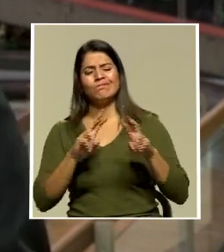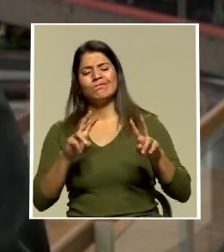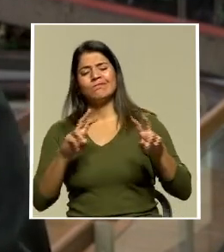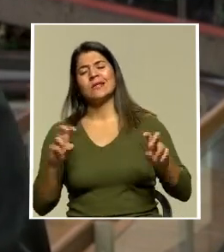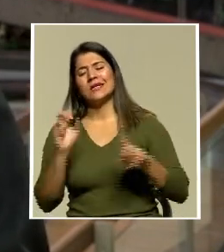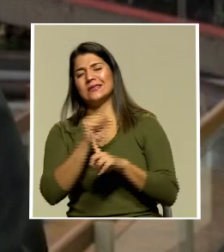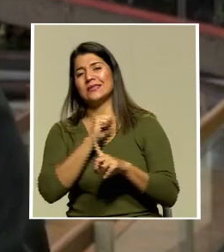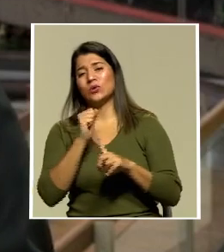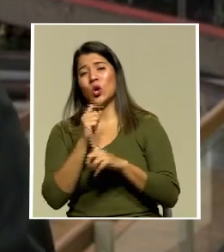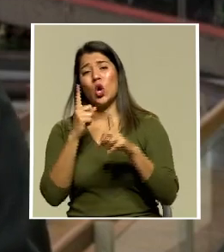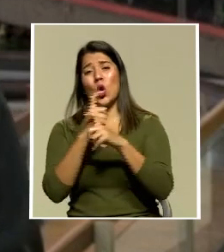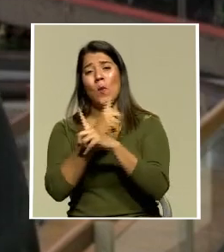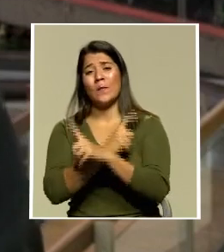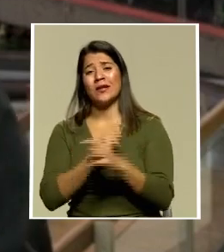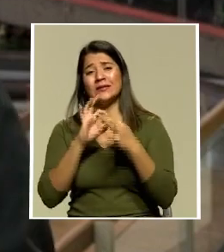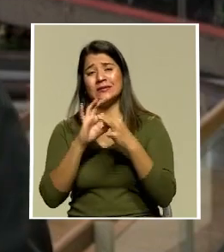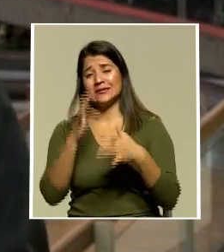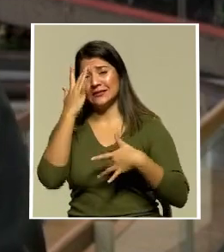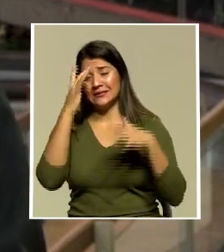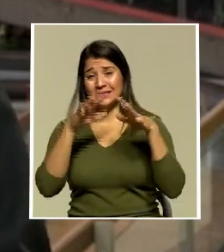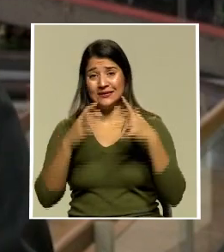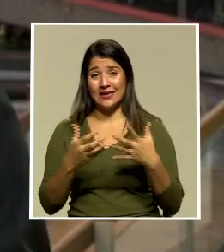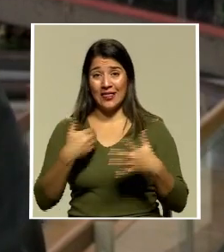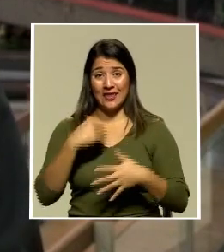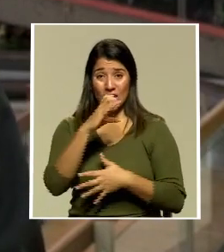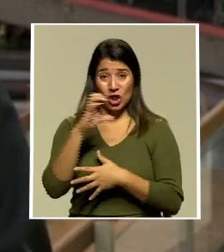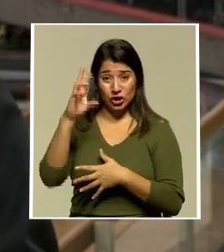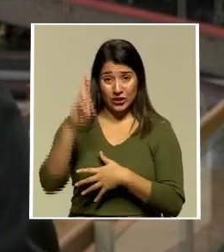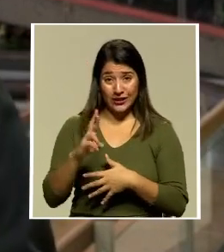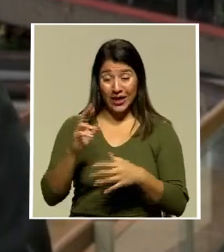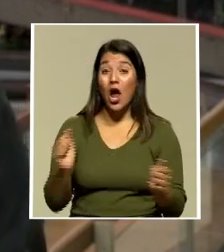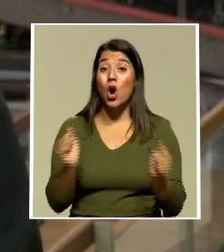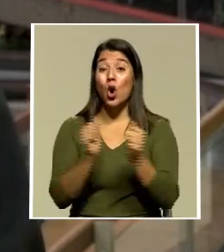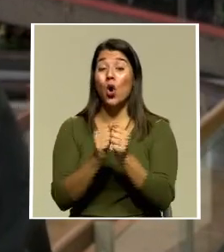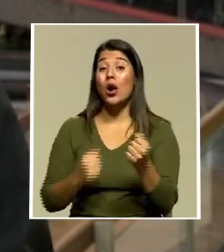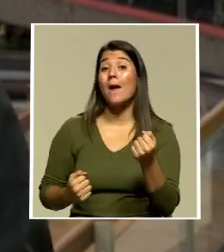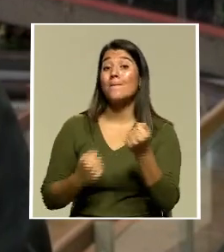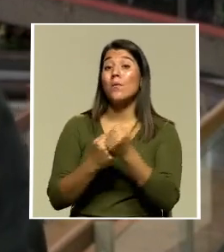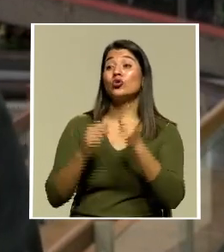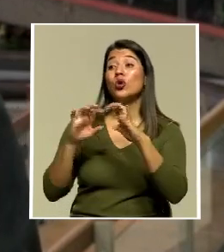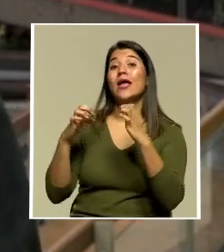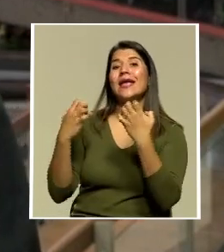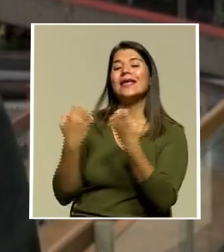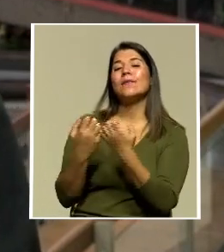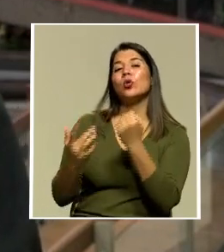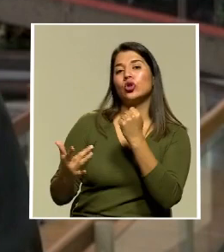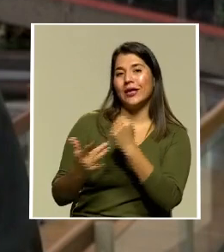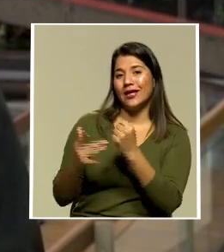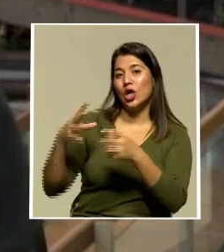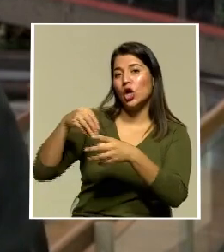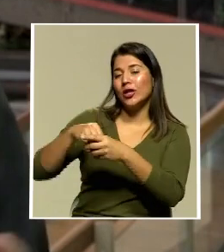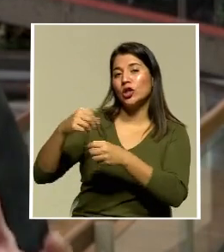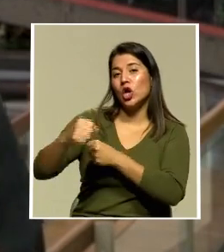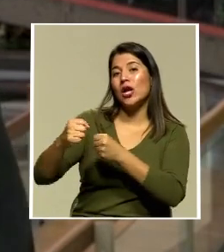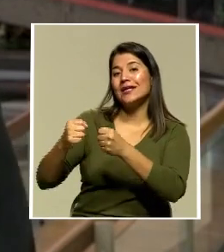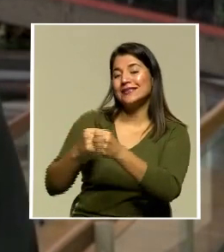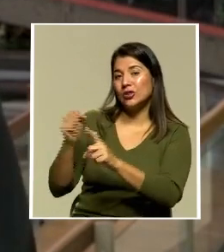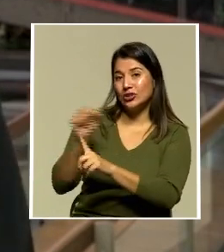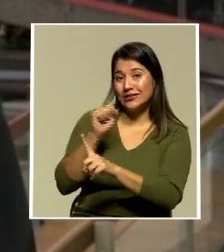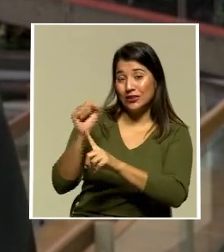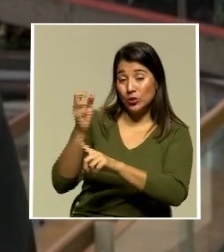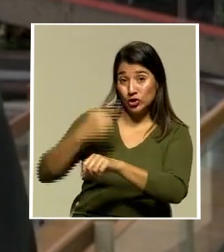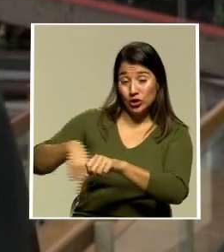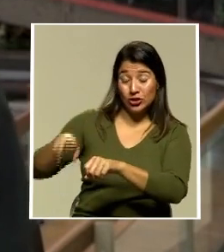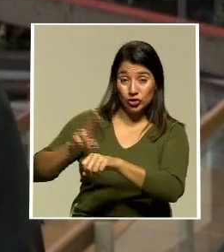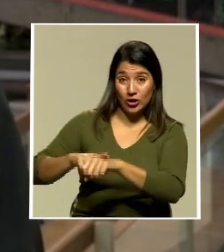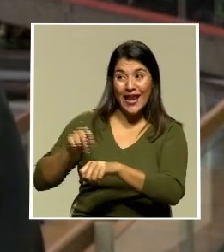situación epidemiológica que vive el país con el apoyo del equipo técnico de la Sala de Situación Nacional que mide la evolución de la